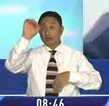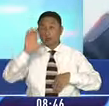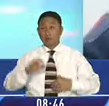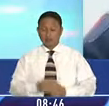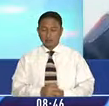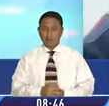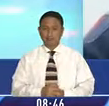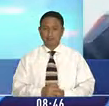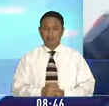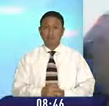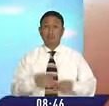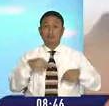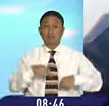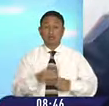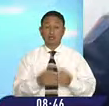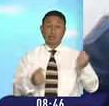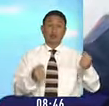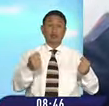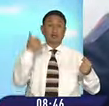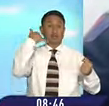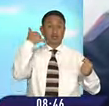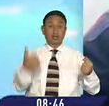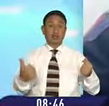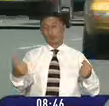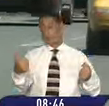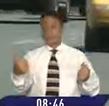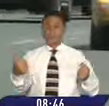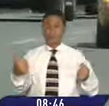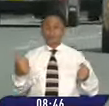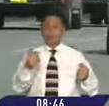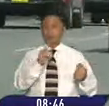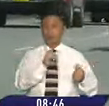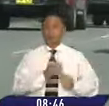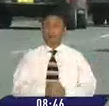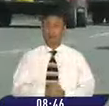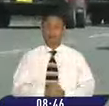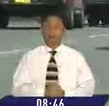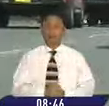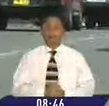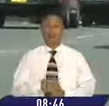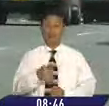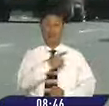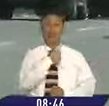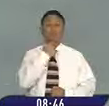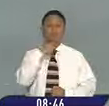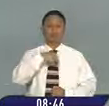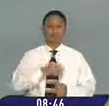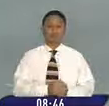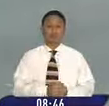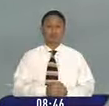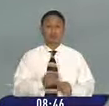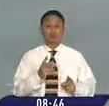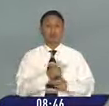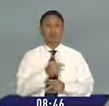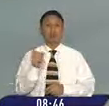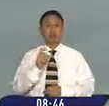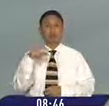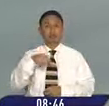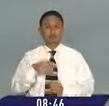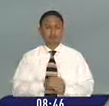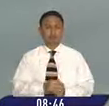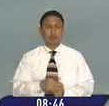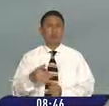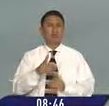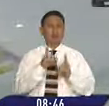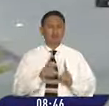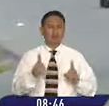no nos distraigamos utilizando el celular finalmente aseguran expertos será necesario evaluar